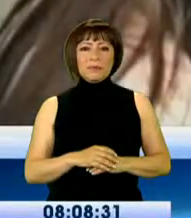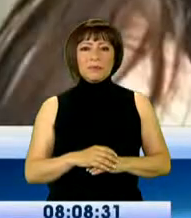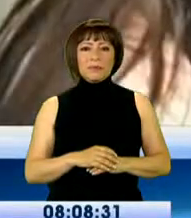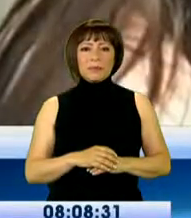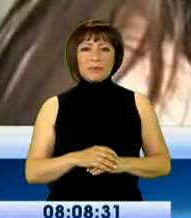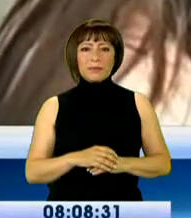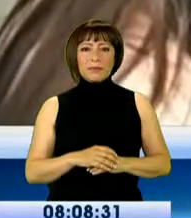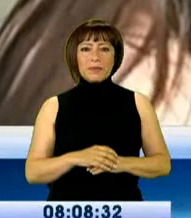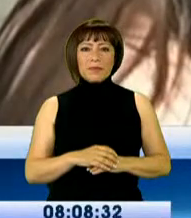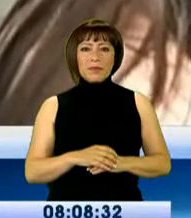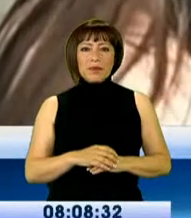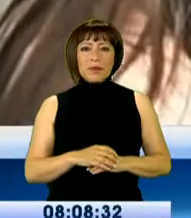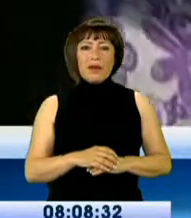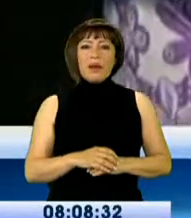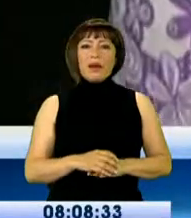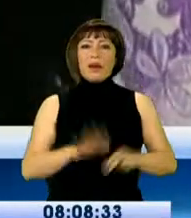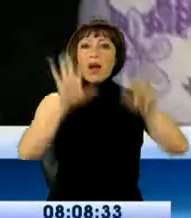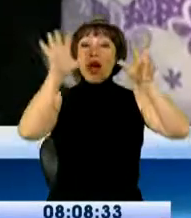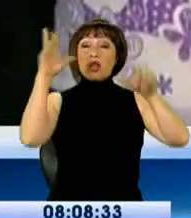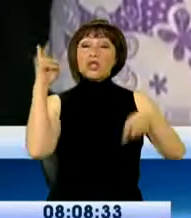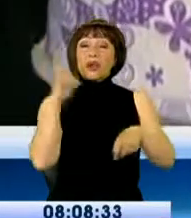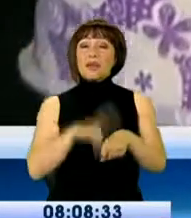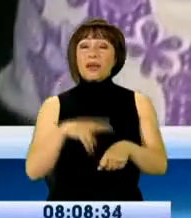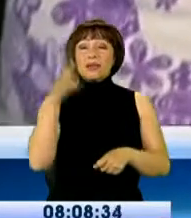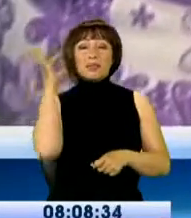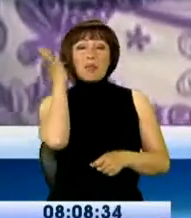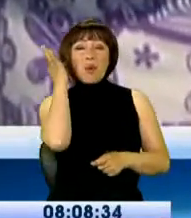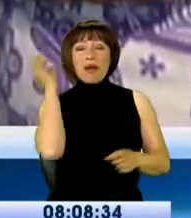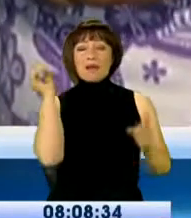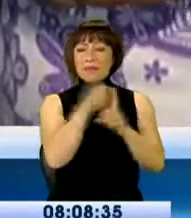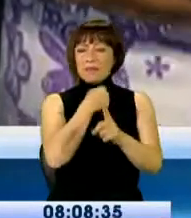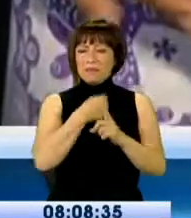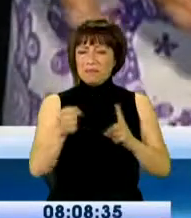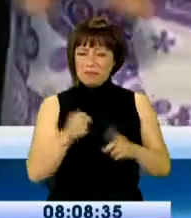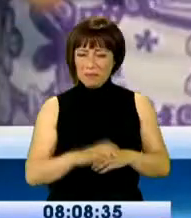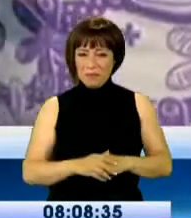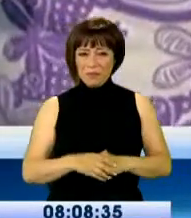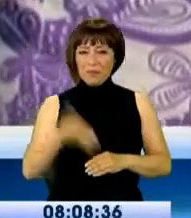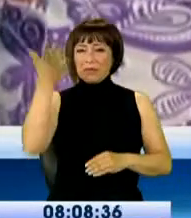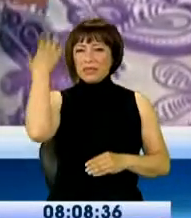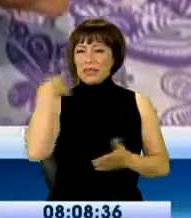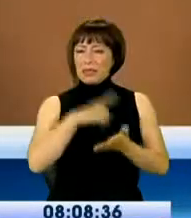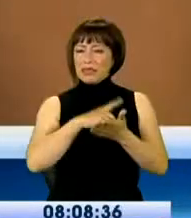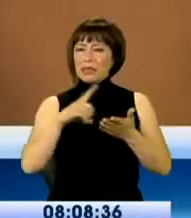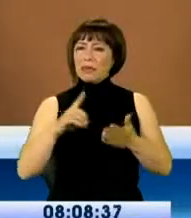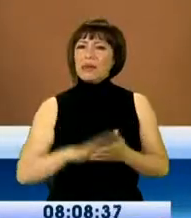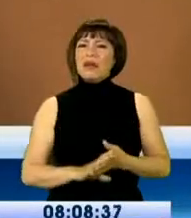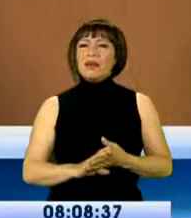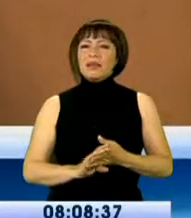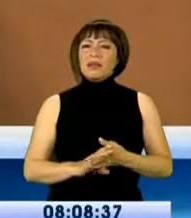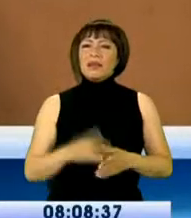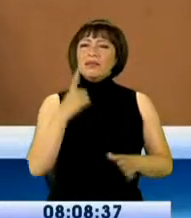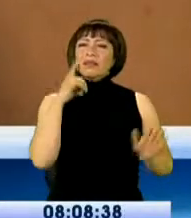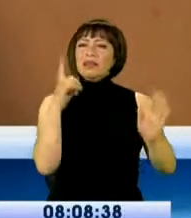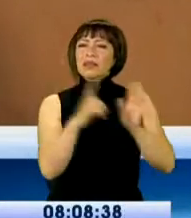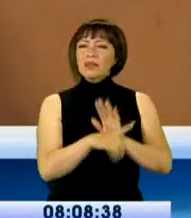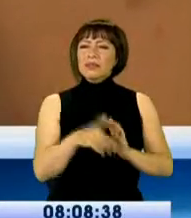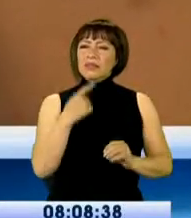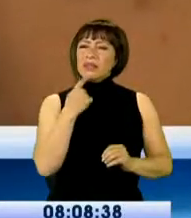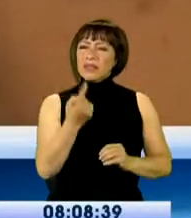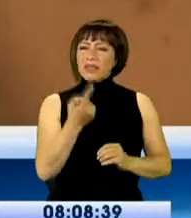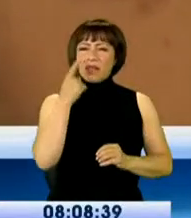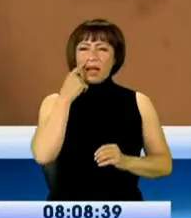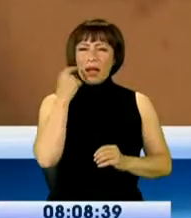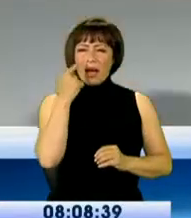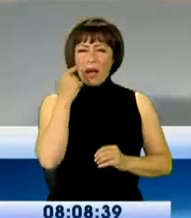se trata de la octava ocasión que Sonia es atacada y la semana pasada por dos días consecutivos según denuncia las agresiones vienen por parte